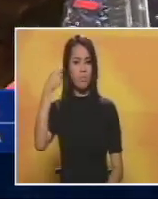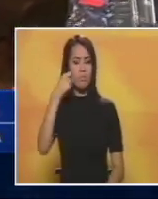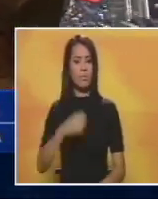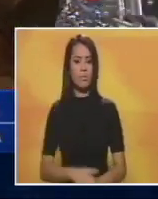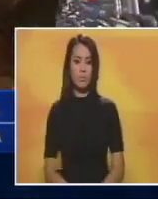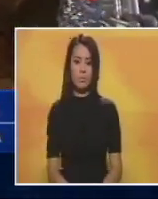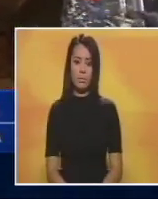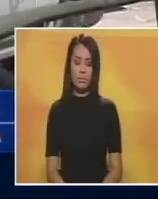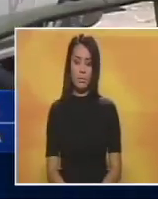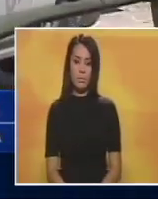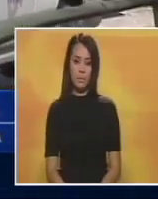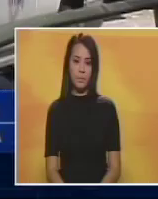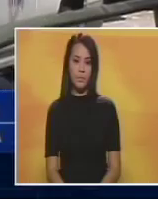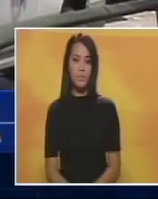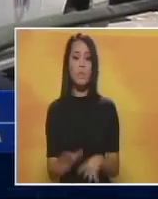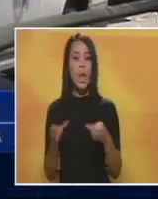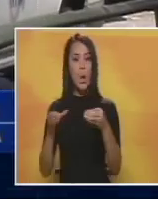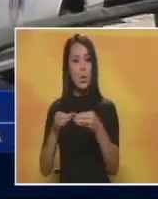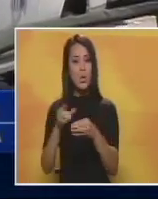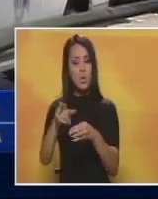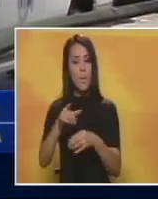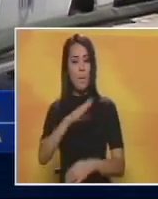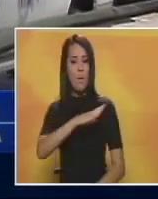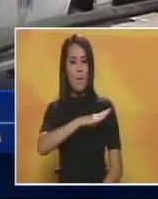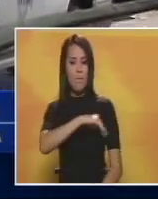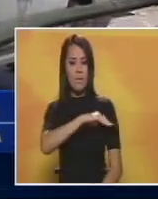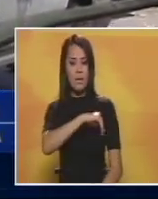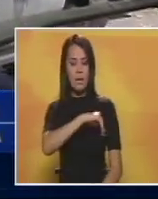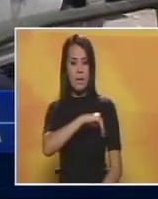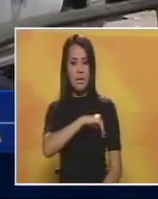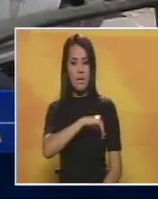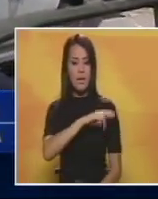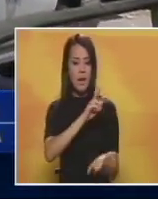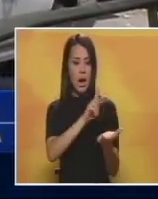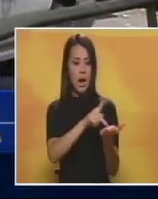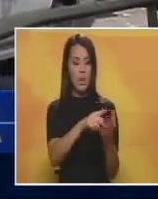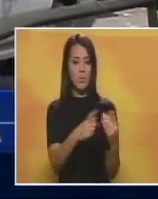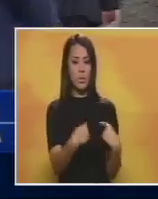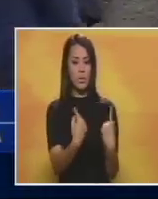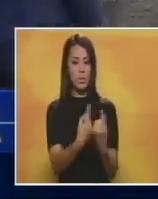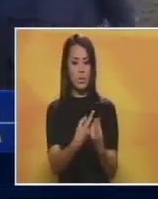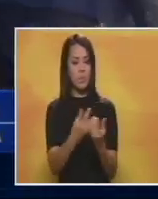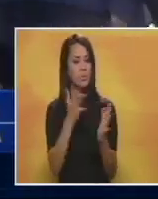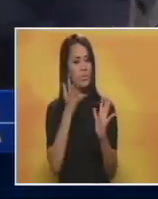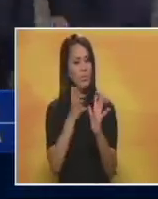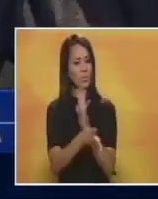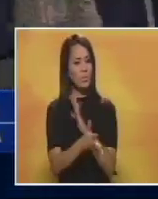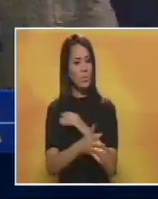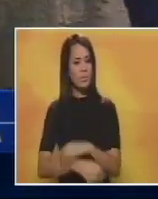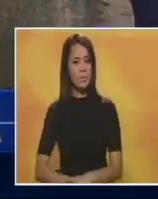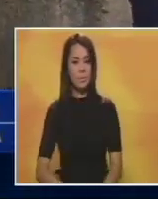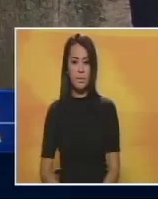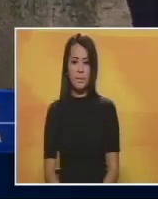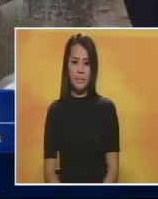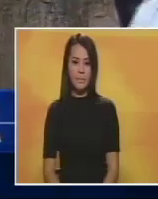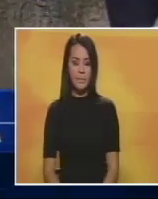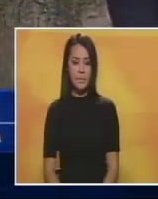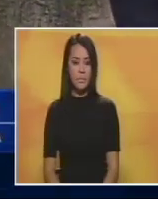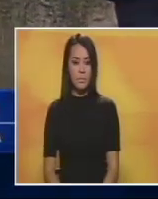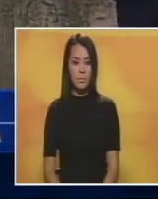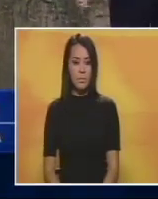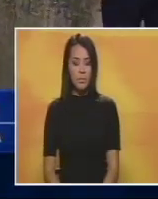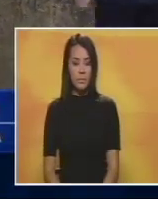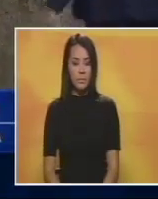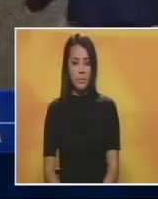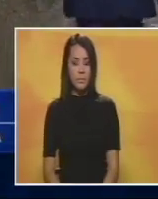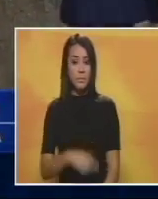se encuentran las comisiones del Cuerpo de Investigaciones Científicas Penales y Criminalísticas haciendo pues el reconocimiento de la